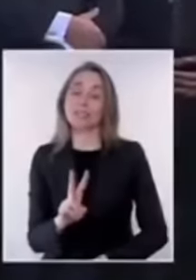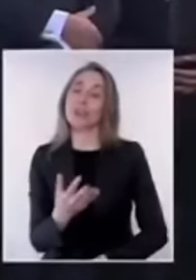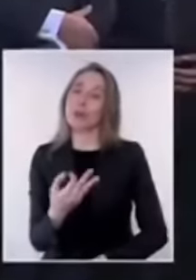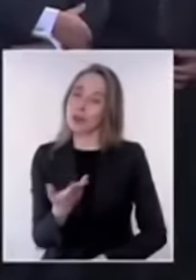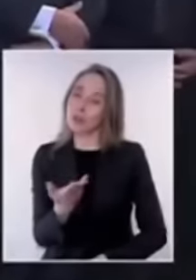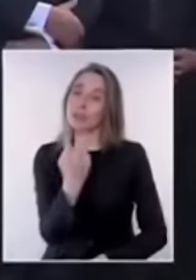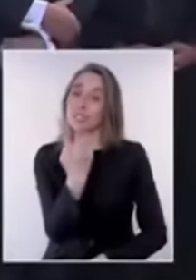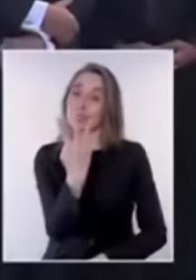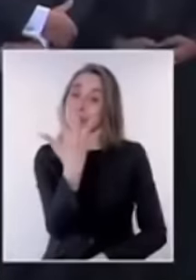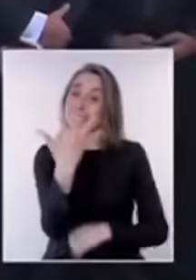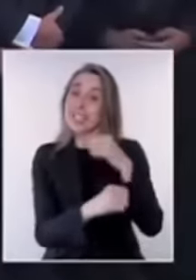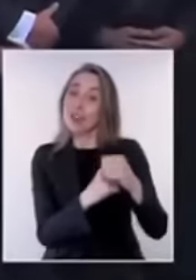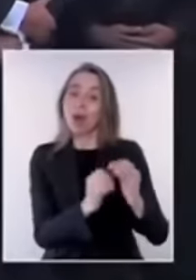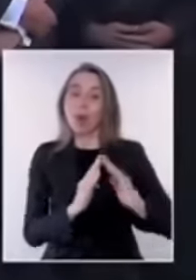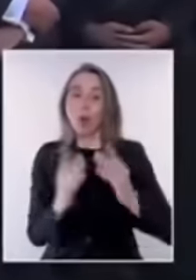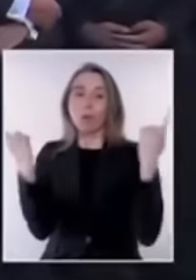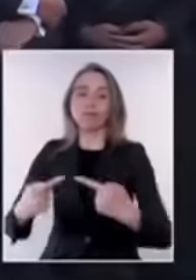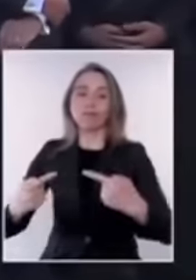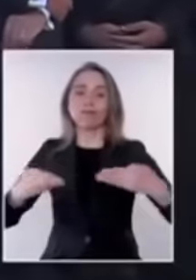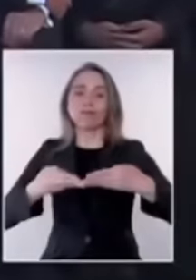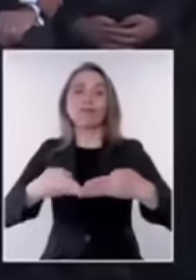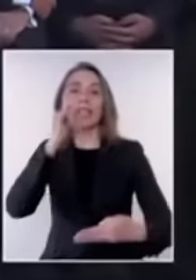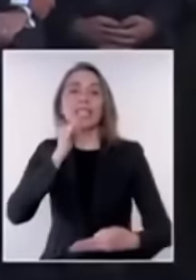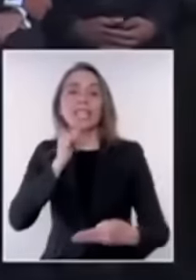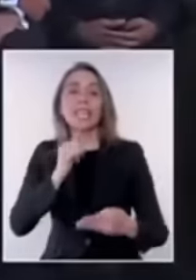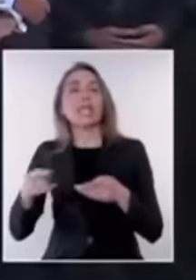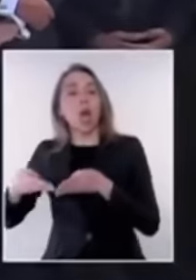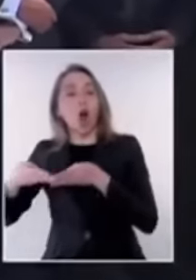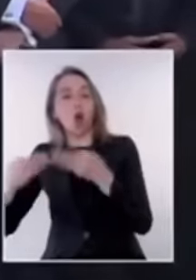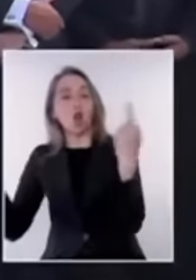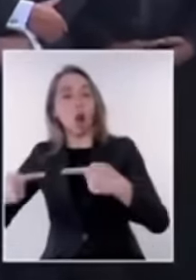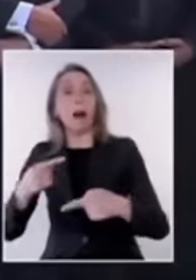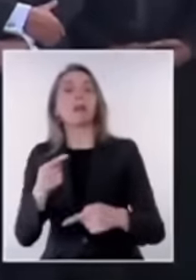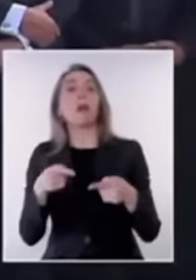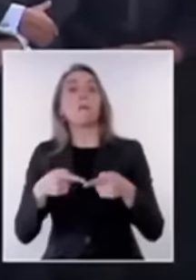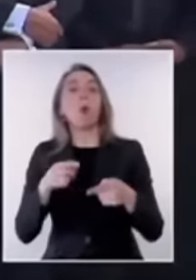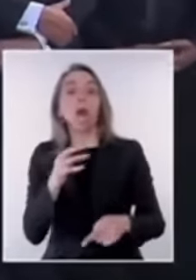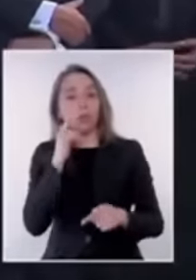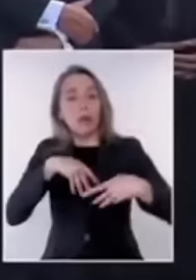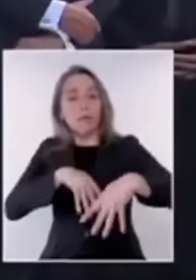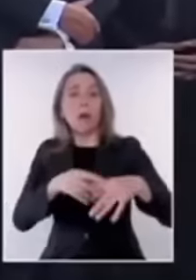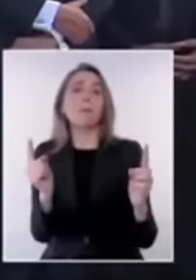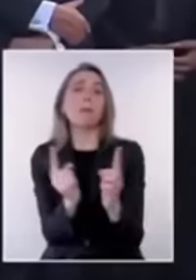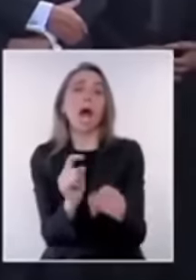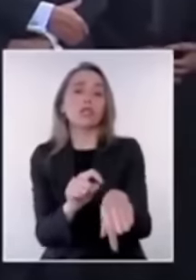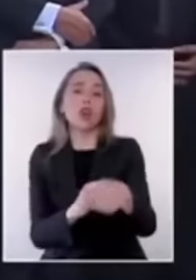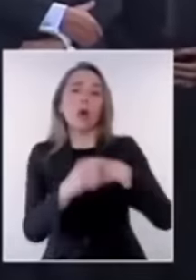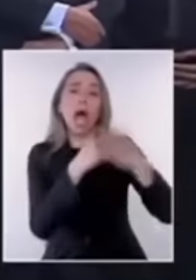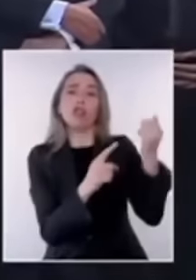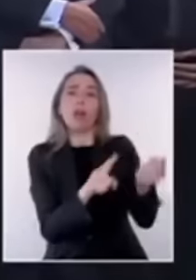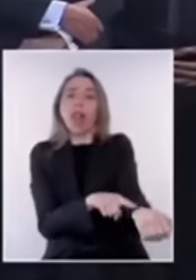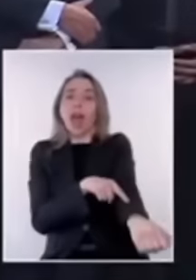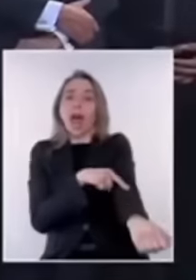desfile. 145 años del combate naval de Iquique y el combate de Punta Gruesa. Usted lo ha visto, un desfile más breve que en años anteriores. Ajá, y